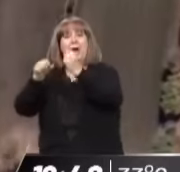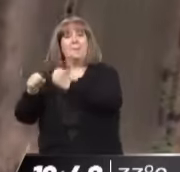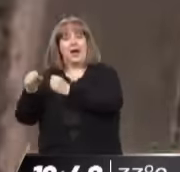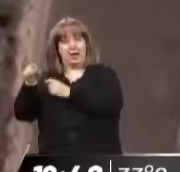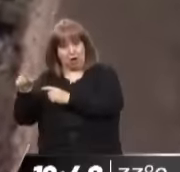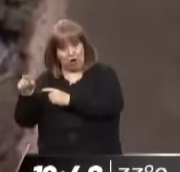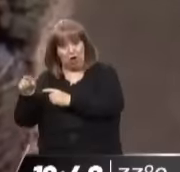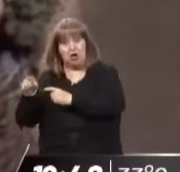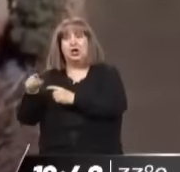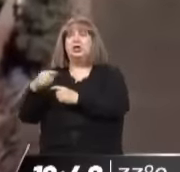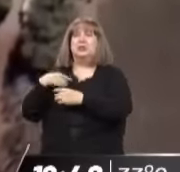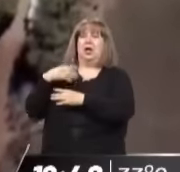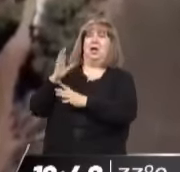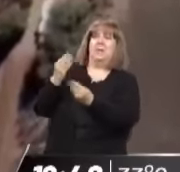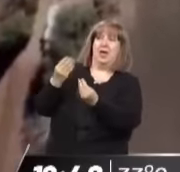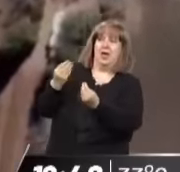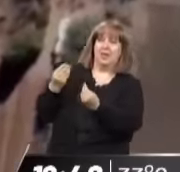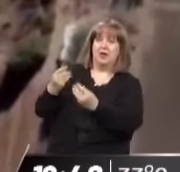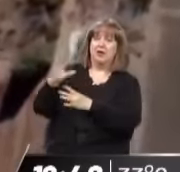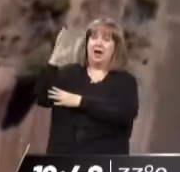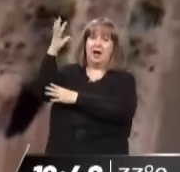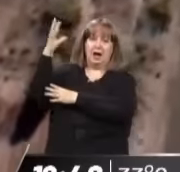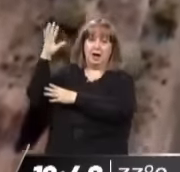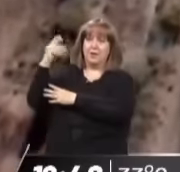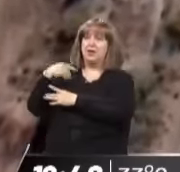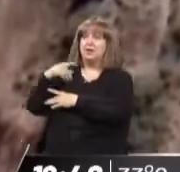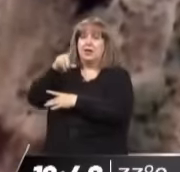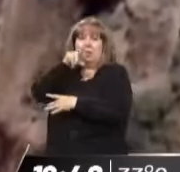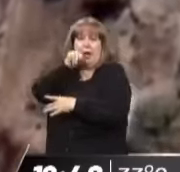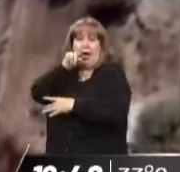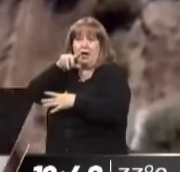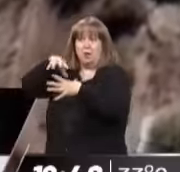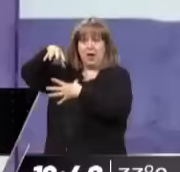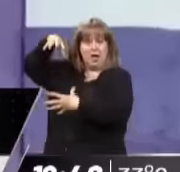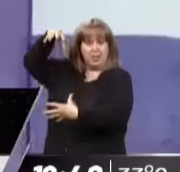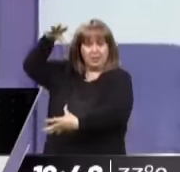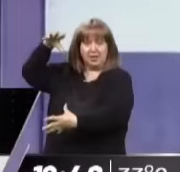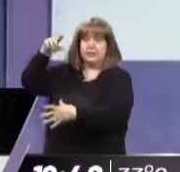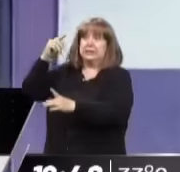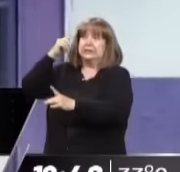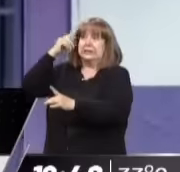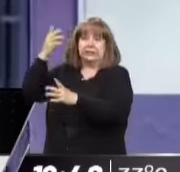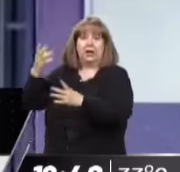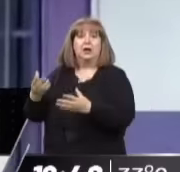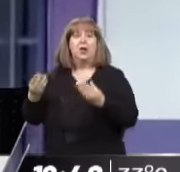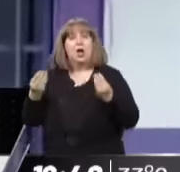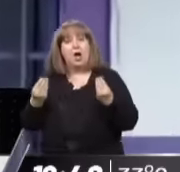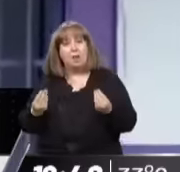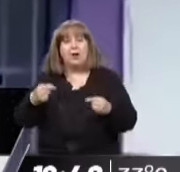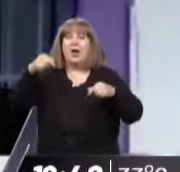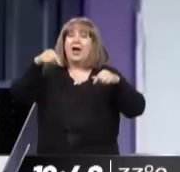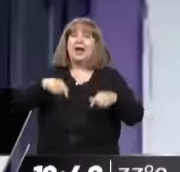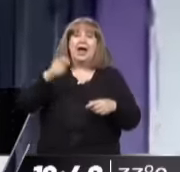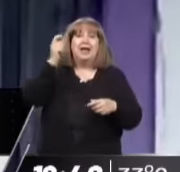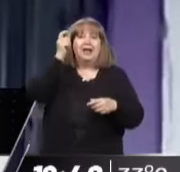jote, un bicho grandote que estaba arriba de un árbol y todo el barrio estaba convencido. No, pero este ha jugado al fútbol, supuestamente. Pero, ¿y cómo nadie lo reclama?